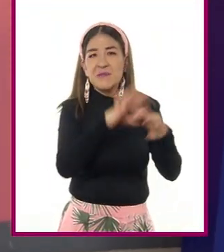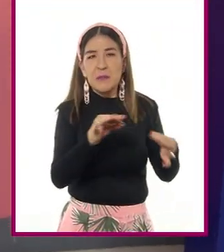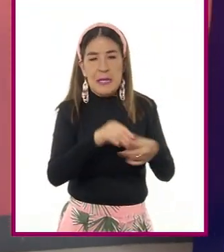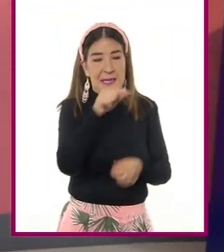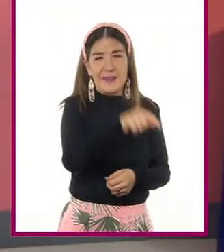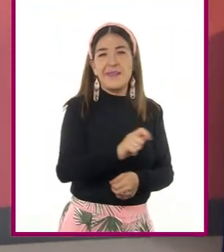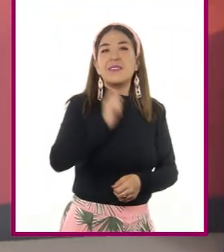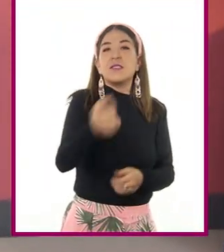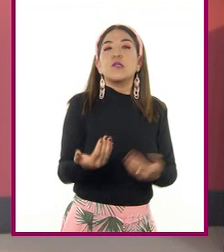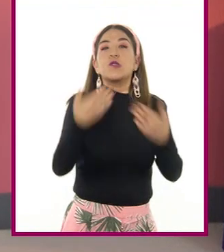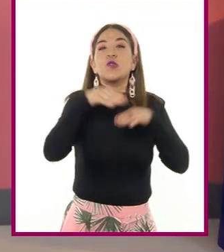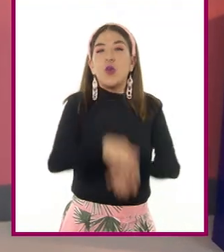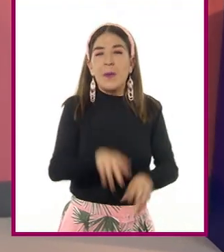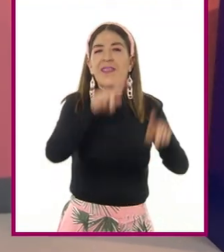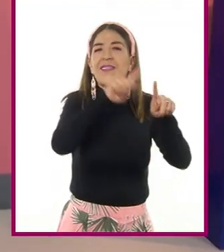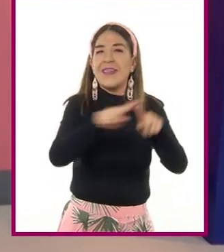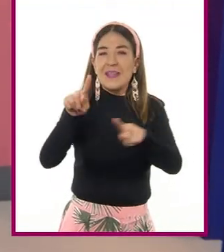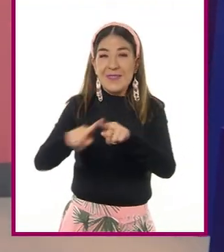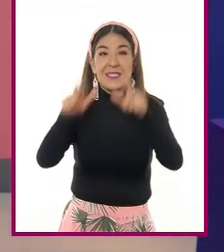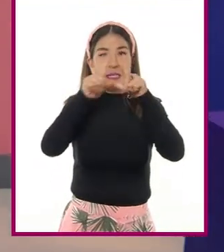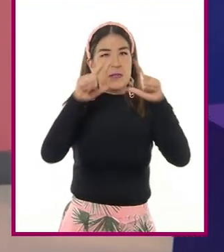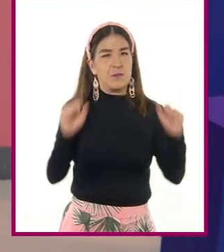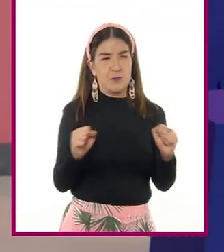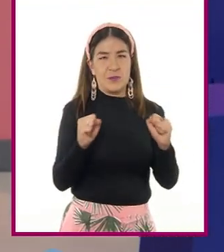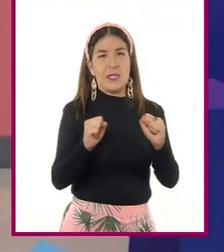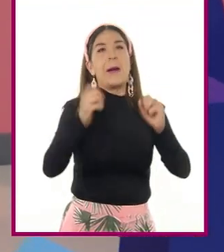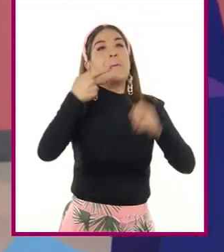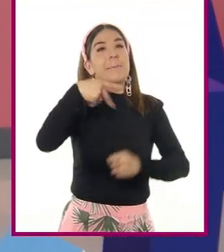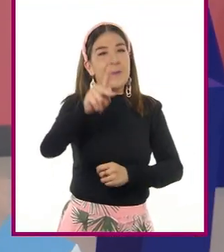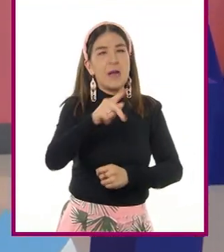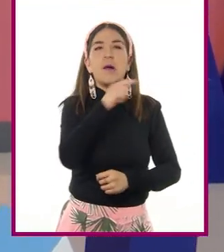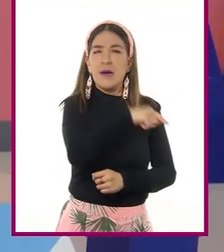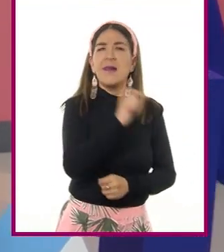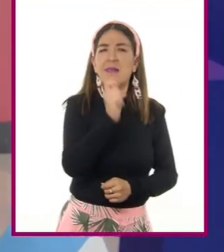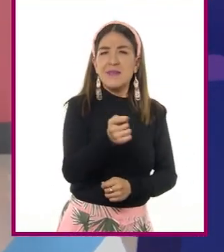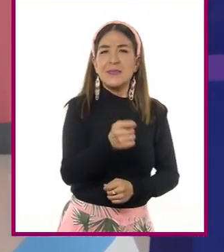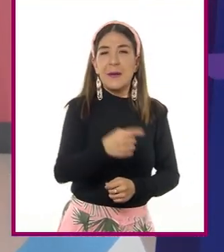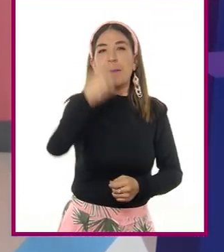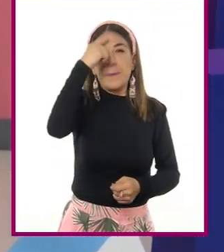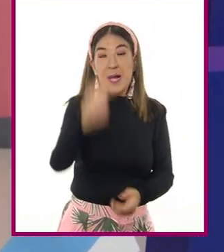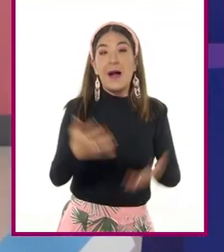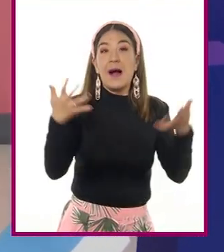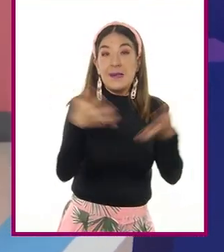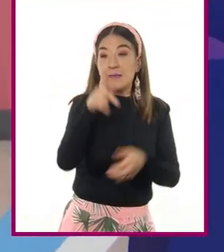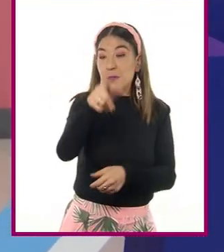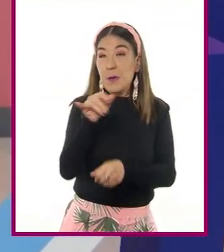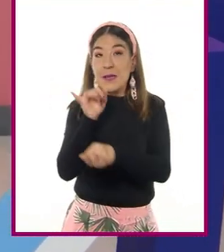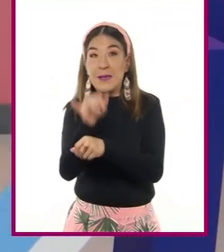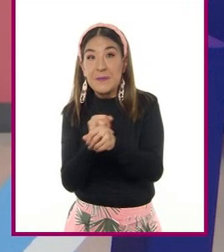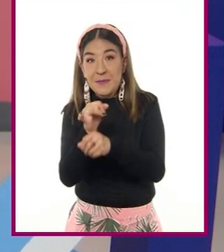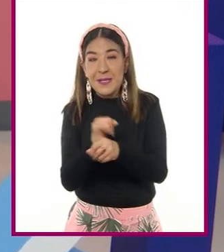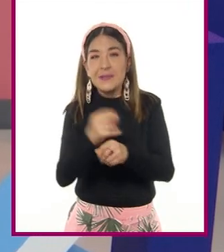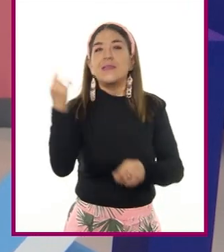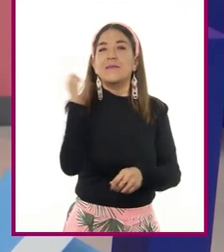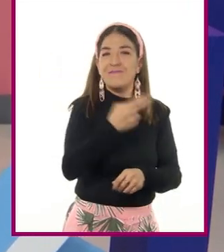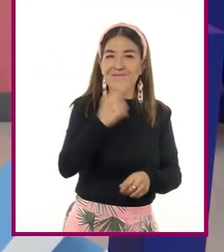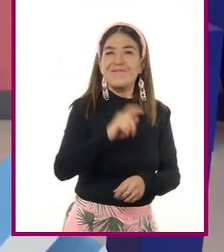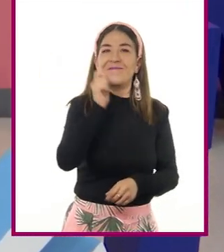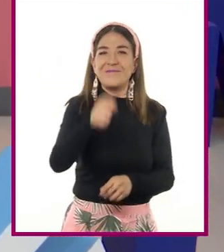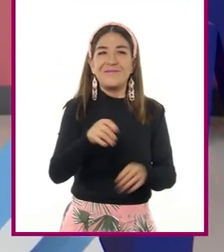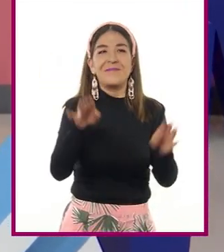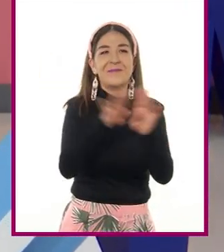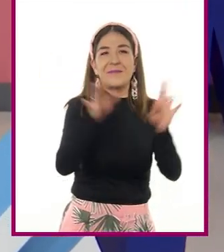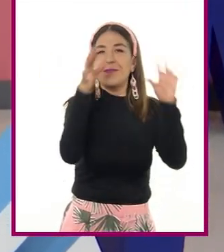habla precisamente de la diversidad lingüística, pero sí nos dice que para hacer una investigación es necesario